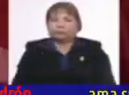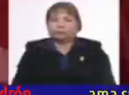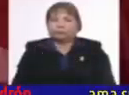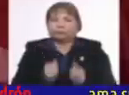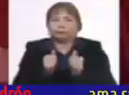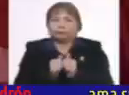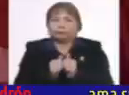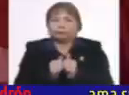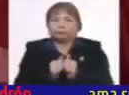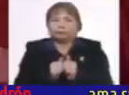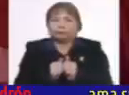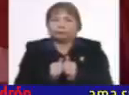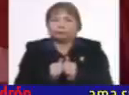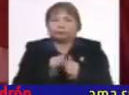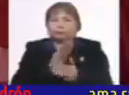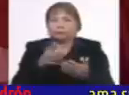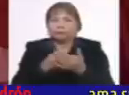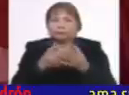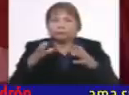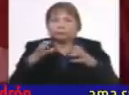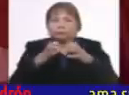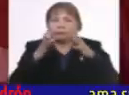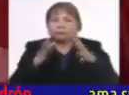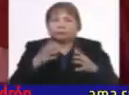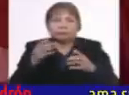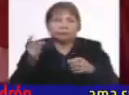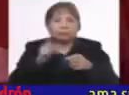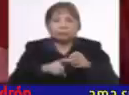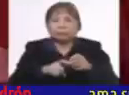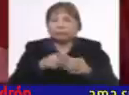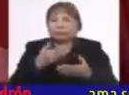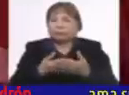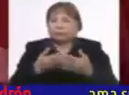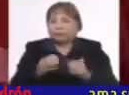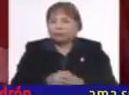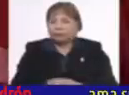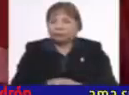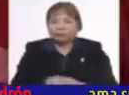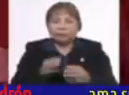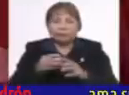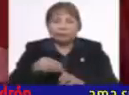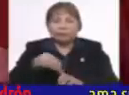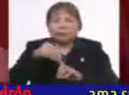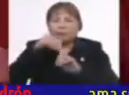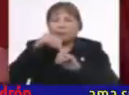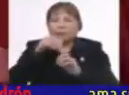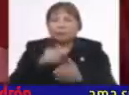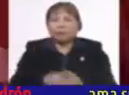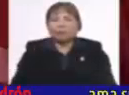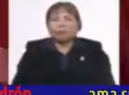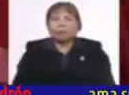con todos los congresistas inclusive el de manera especial